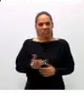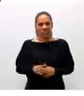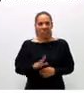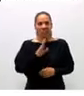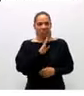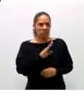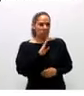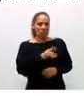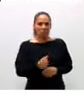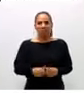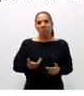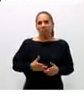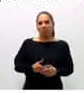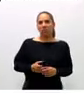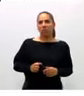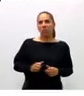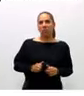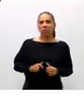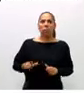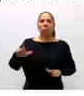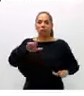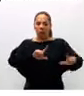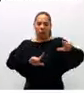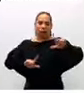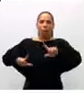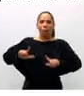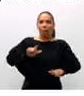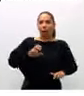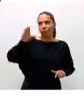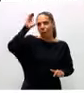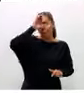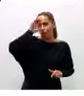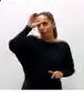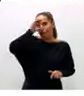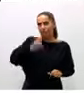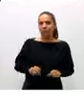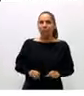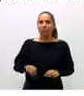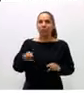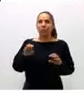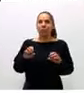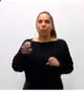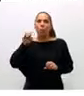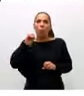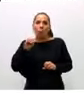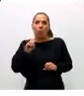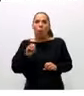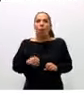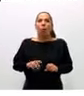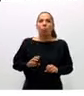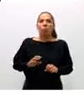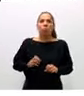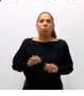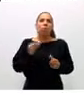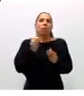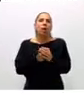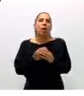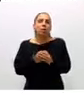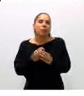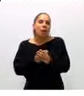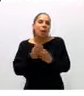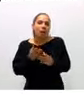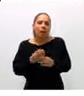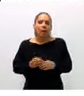ciencias y en educación física. Compiten por el material, por el mejor lugar, por la atención del profesor, por lo que